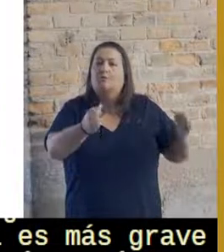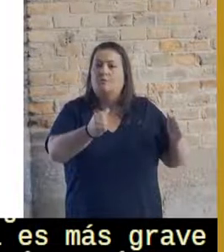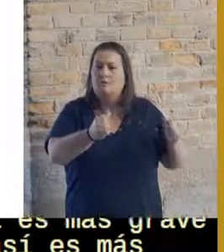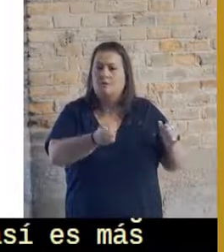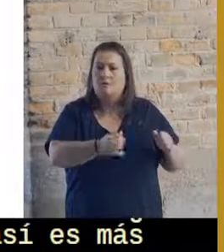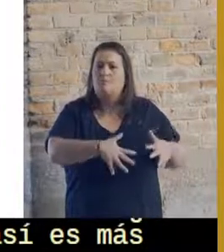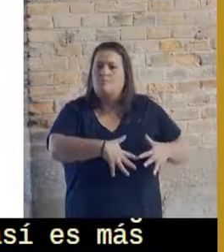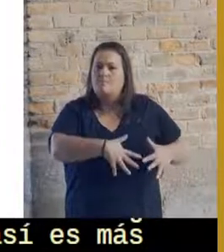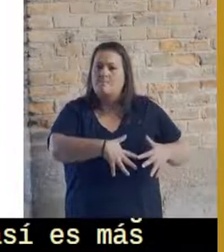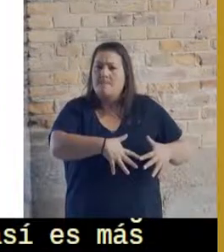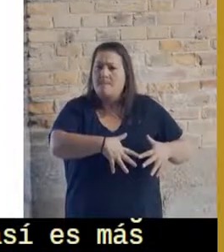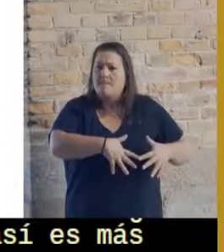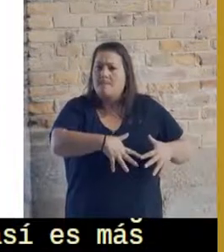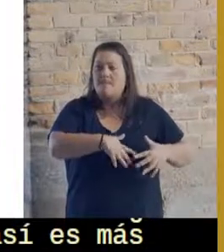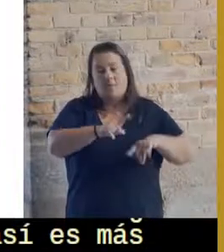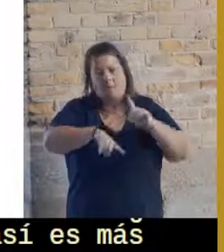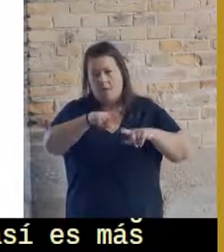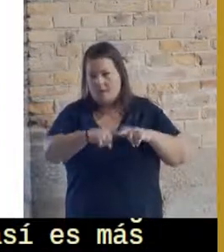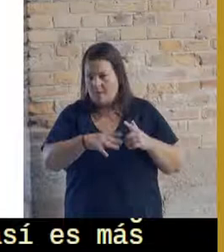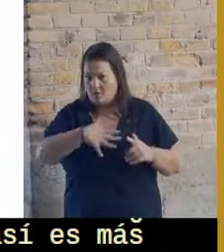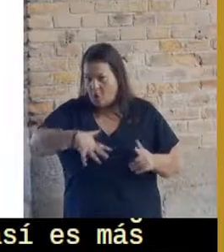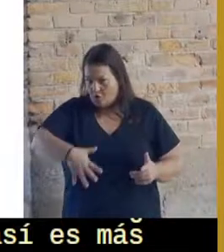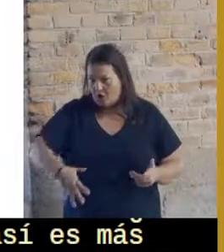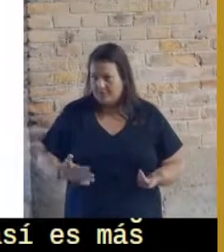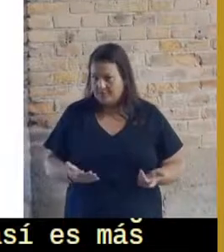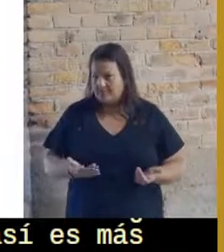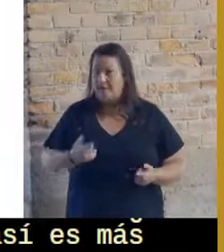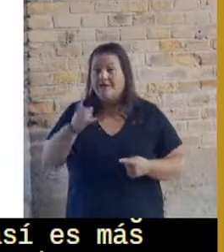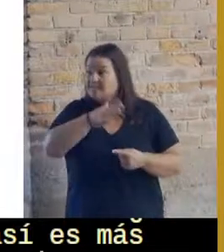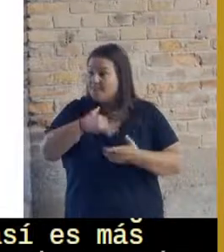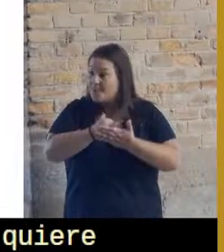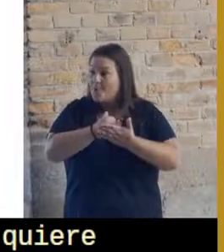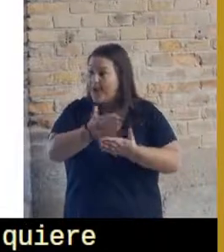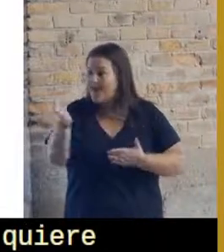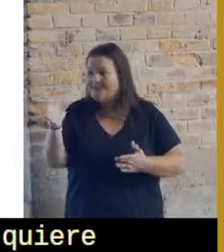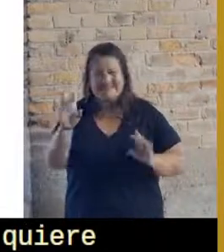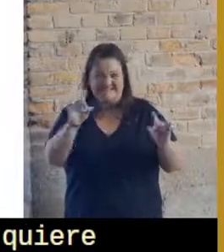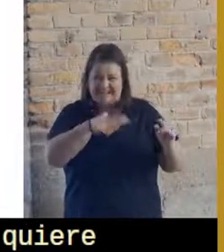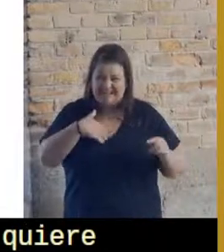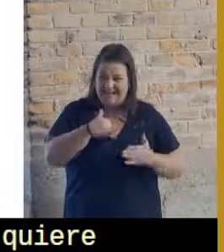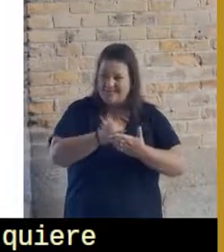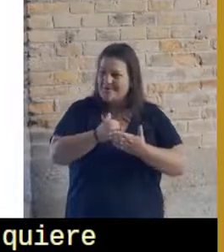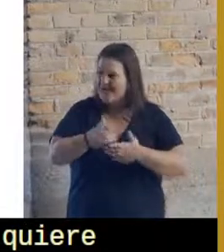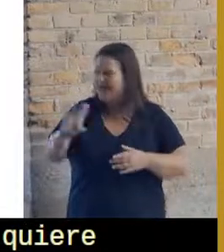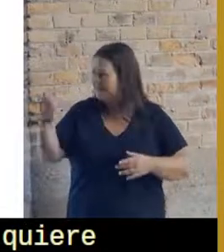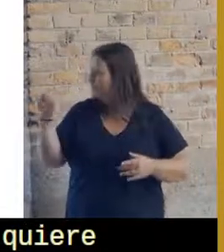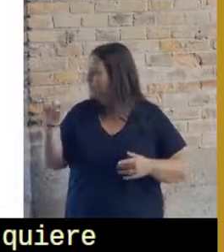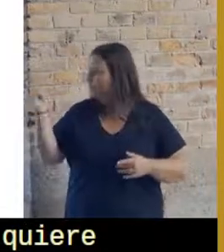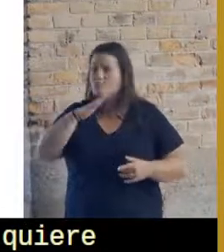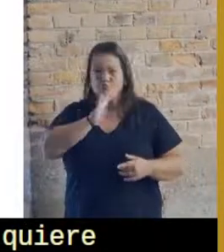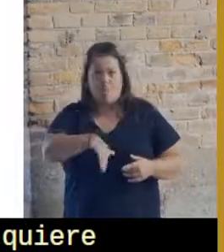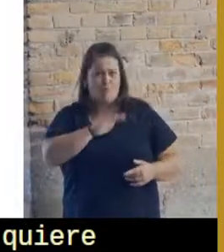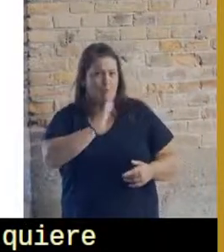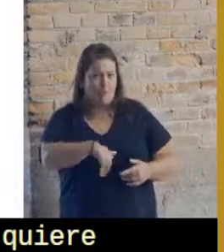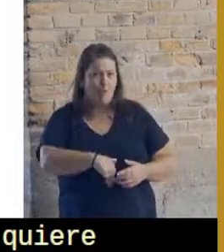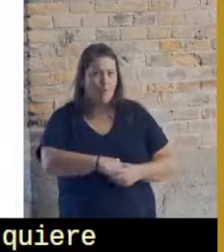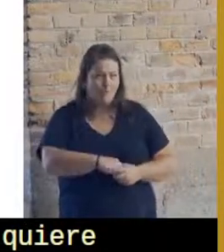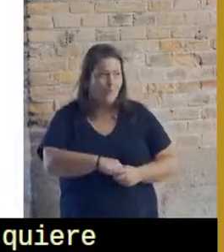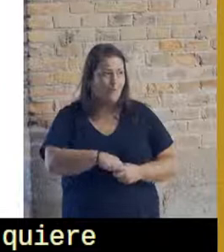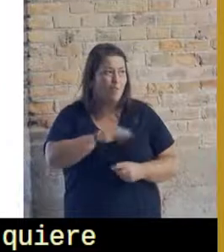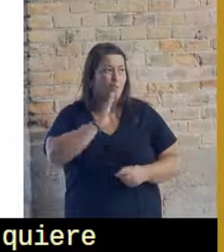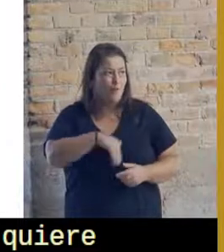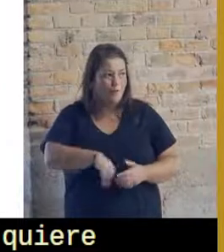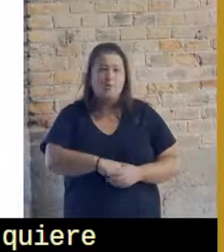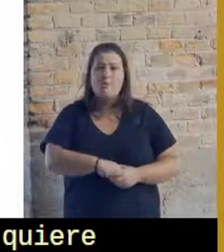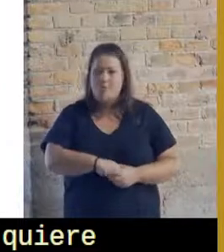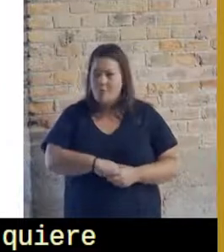agudo la vibración es más fina vale que alguien más quiere probarla ahora sí está chulísimo por eso